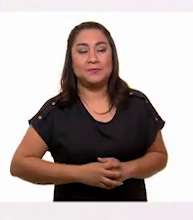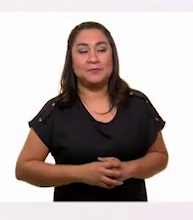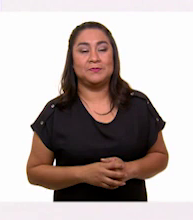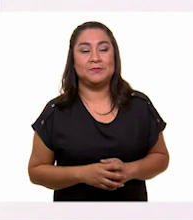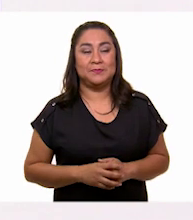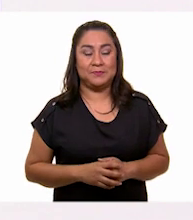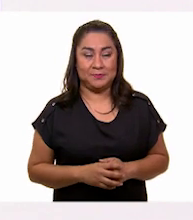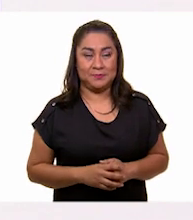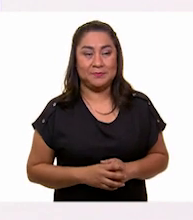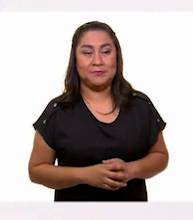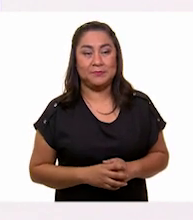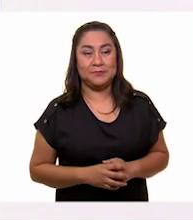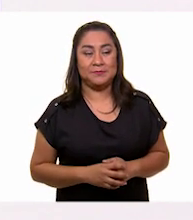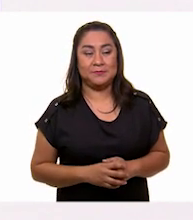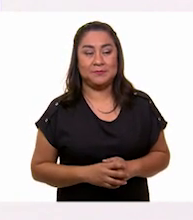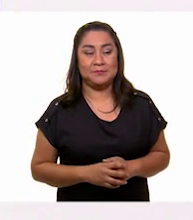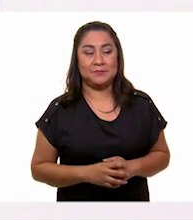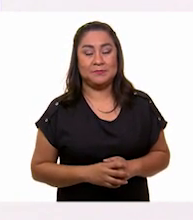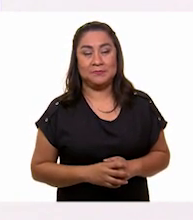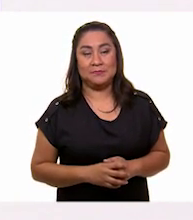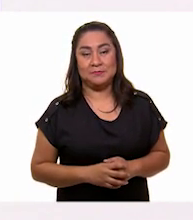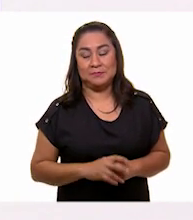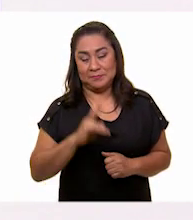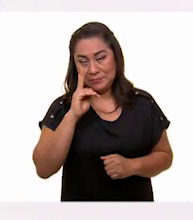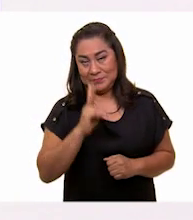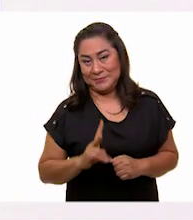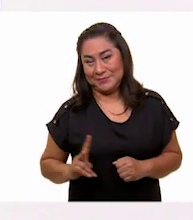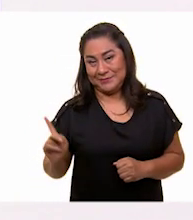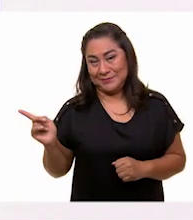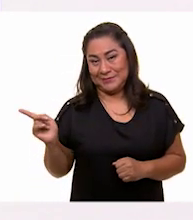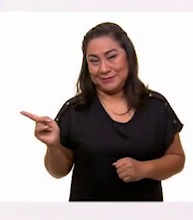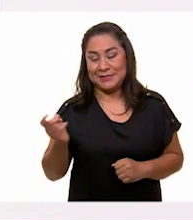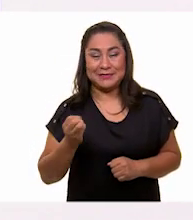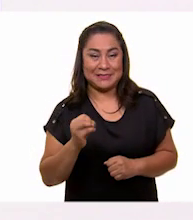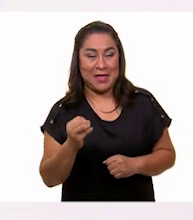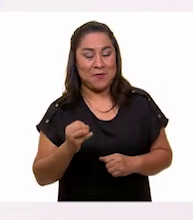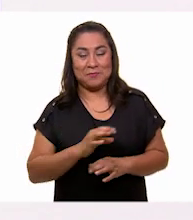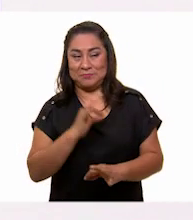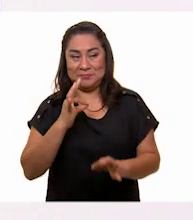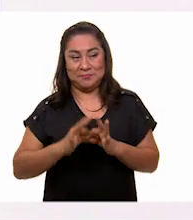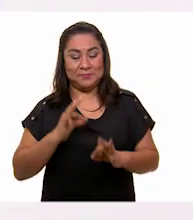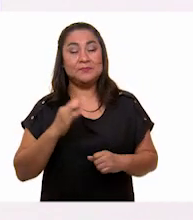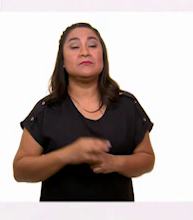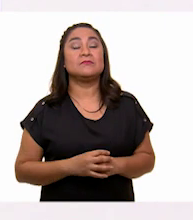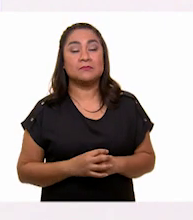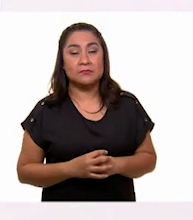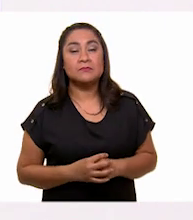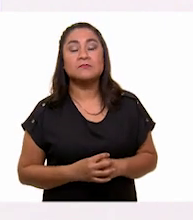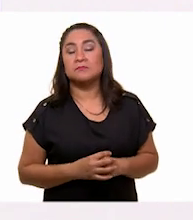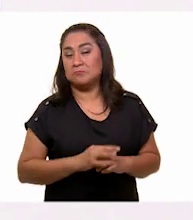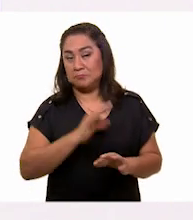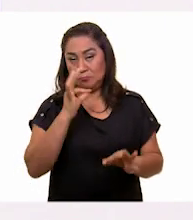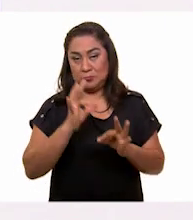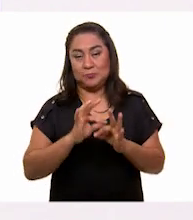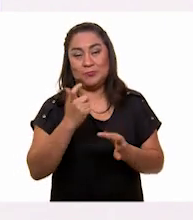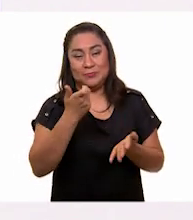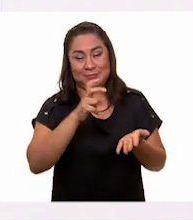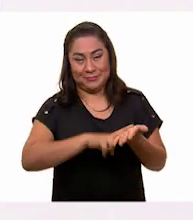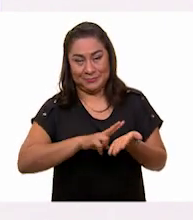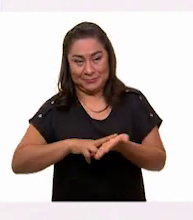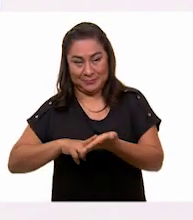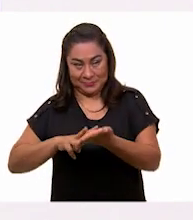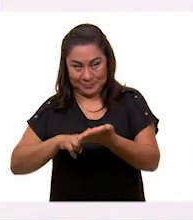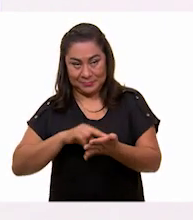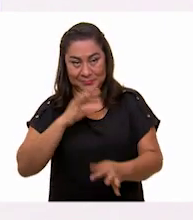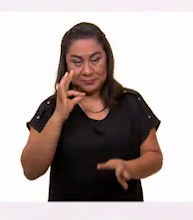un 0 en el cociente y tenemos residuo 0. Uh-huh. Uh-huh. Ya tenemos todos los precios.